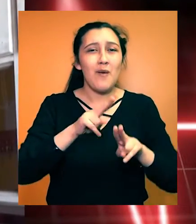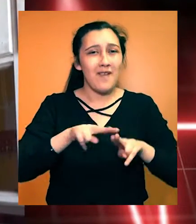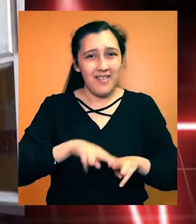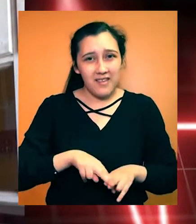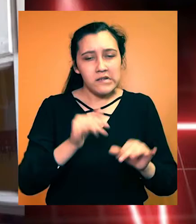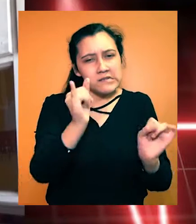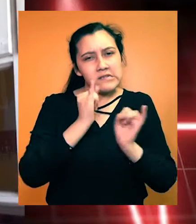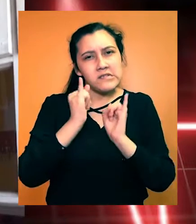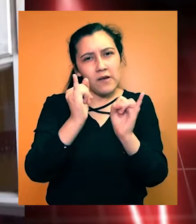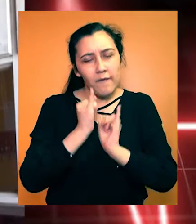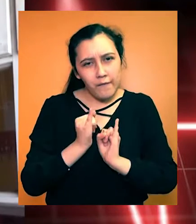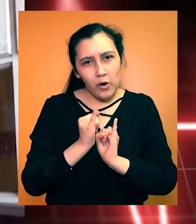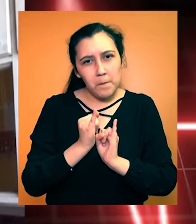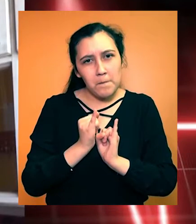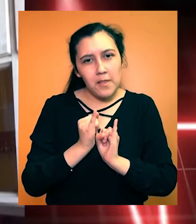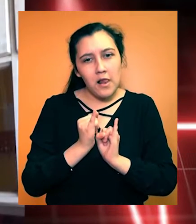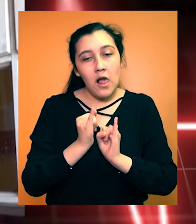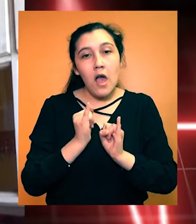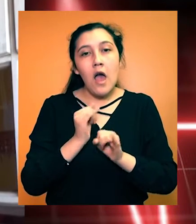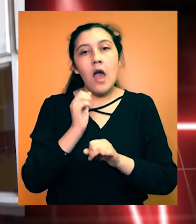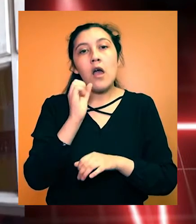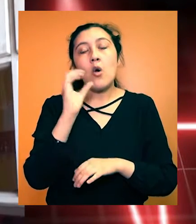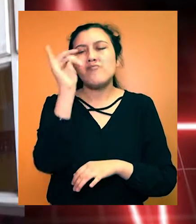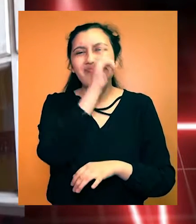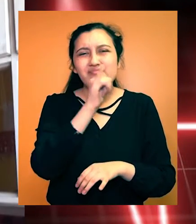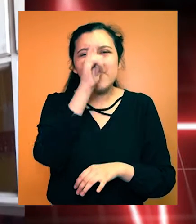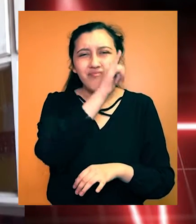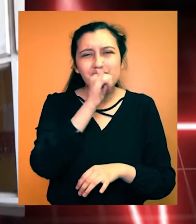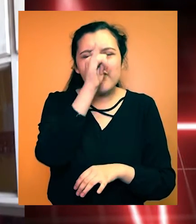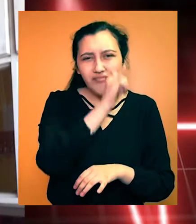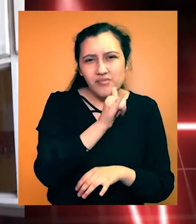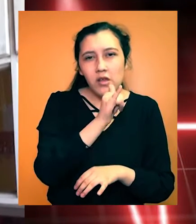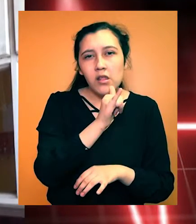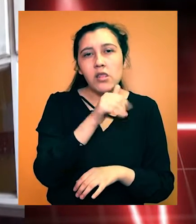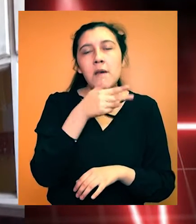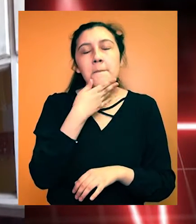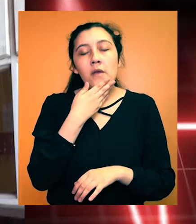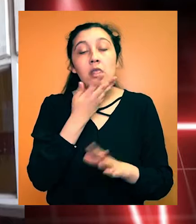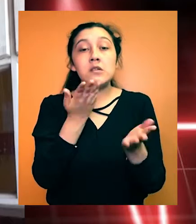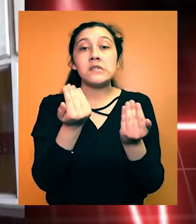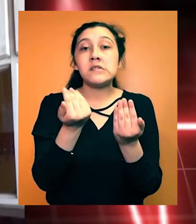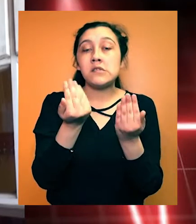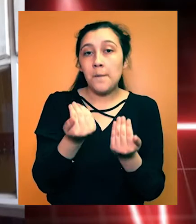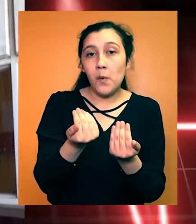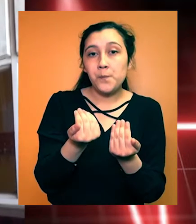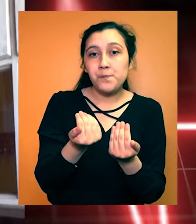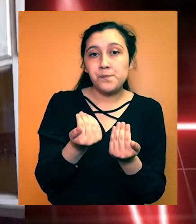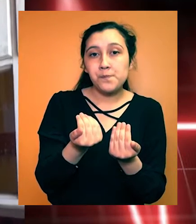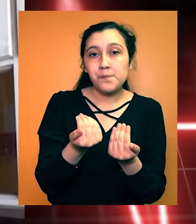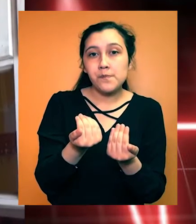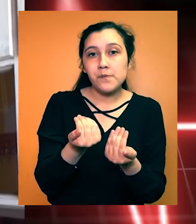los informes que se han conocido en materia medioambiental, en materia de contaminación, y vamos a requerir de